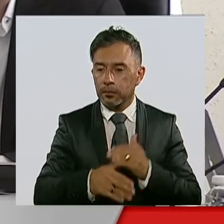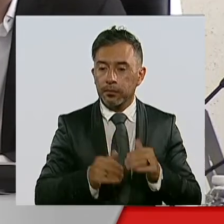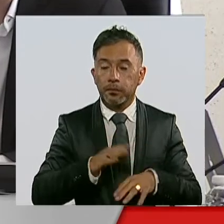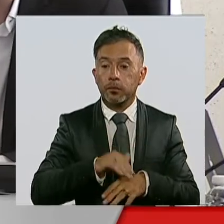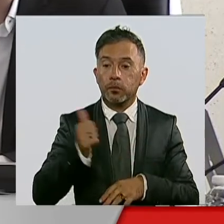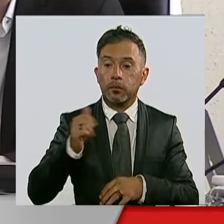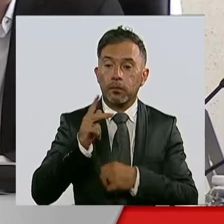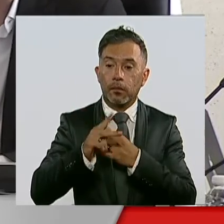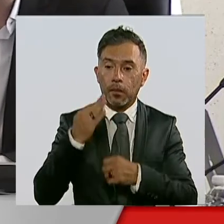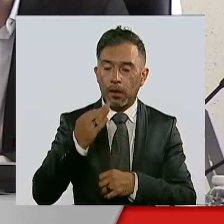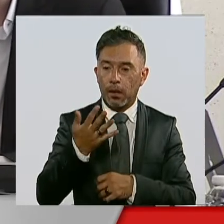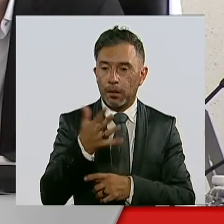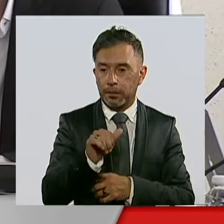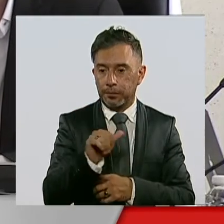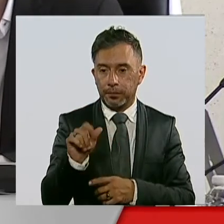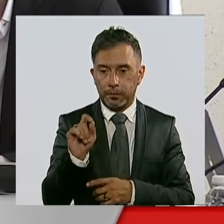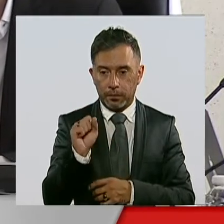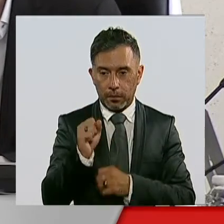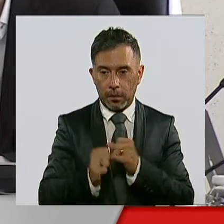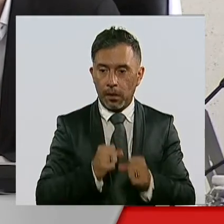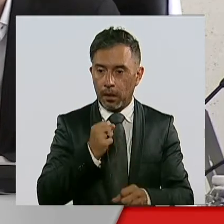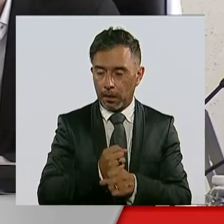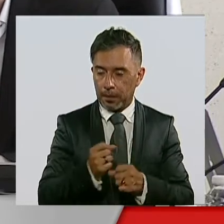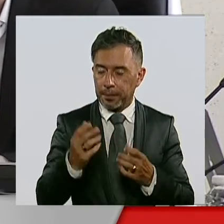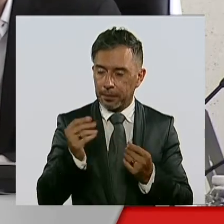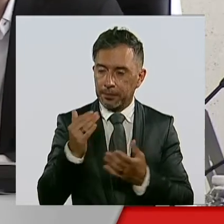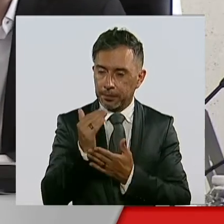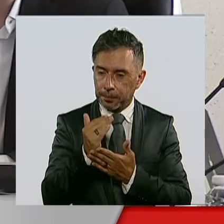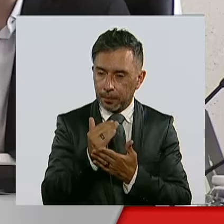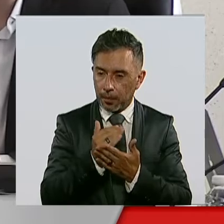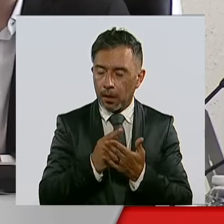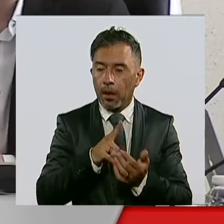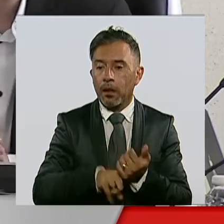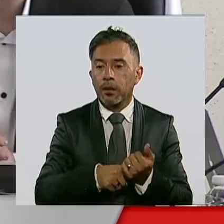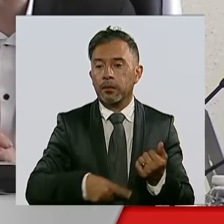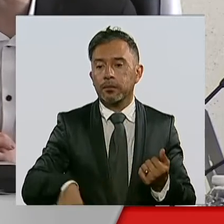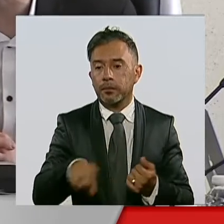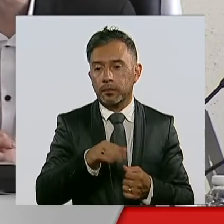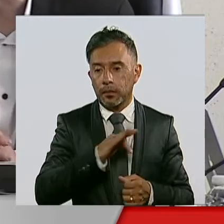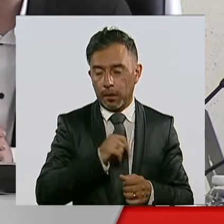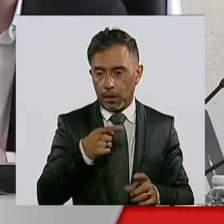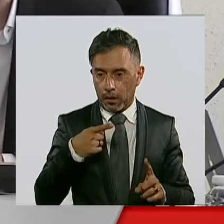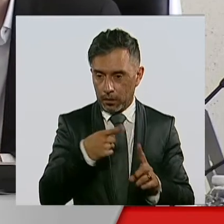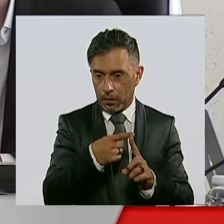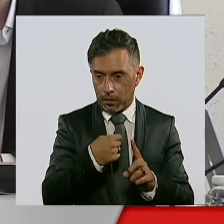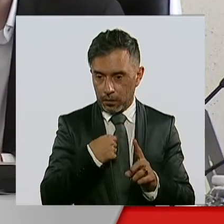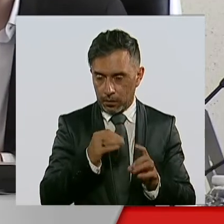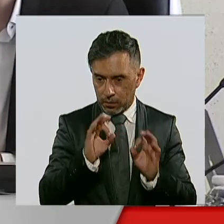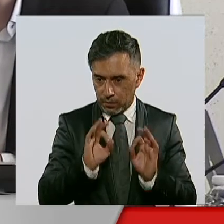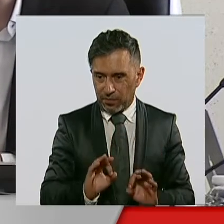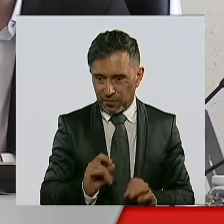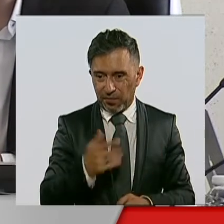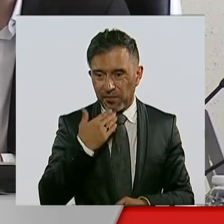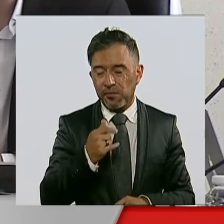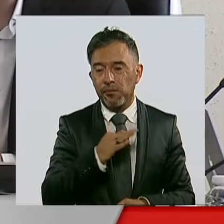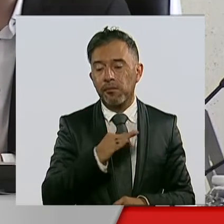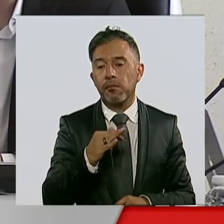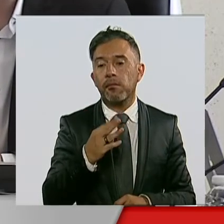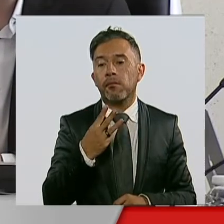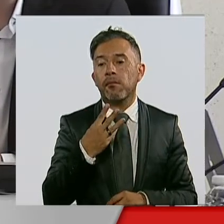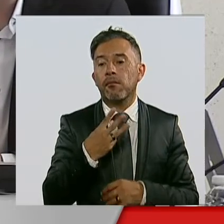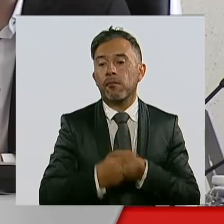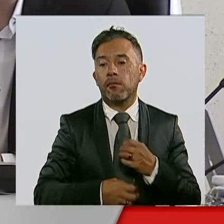les ha tomado entre 10 y 20 años. Entonces, lo que nosotros esperamos para tener resultados específicos es en el tercer año